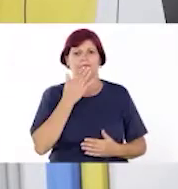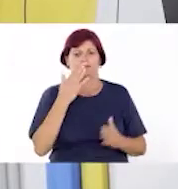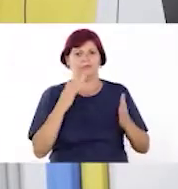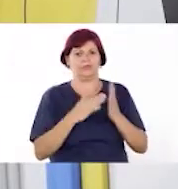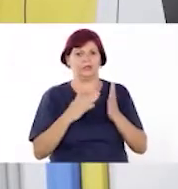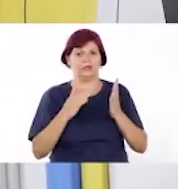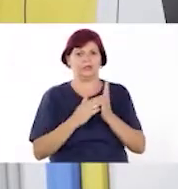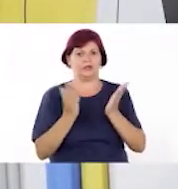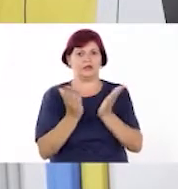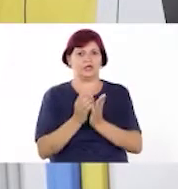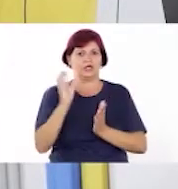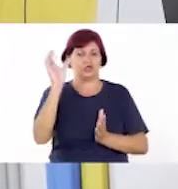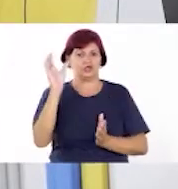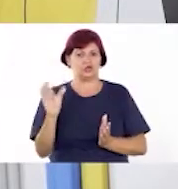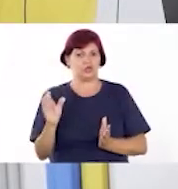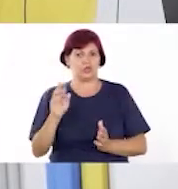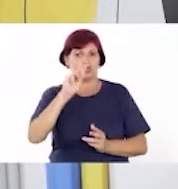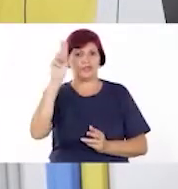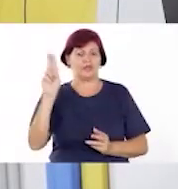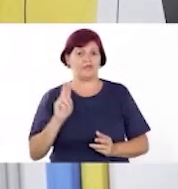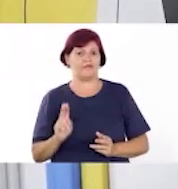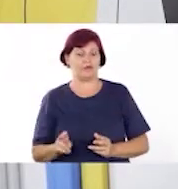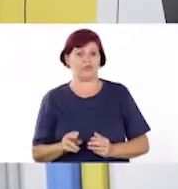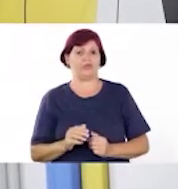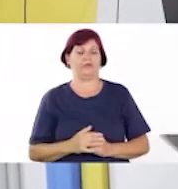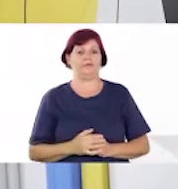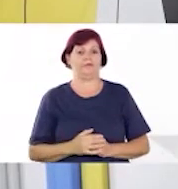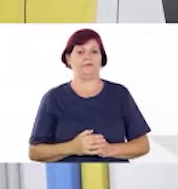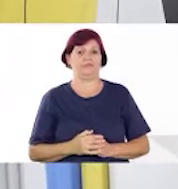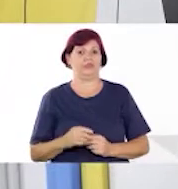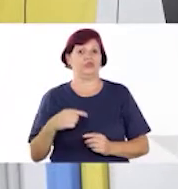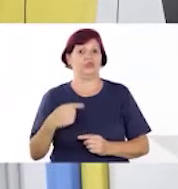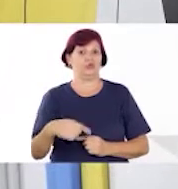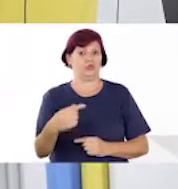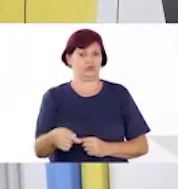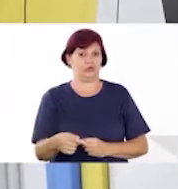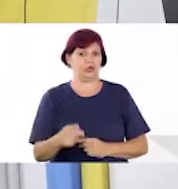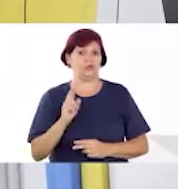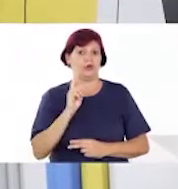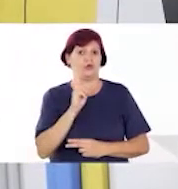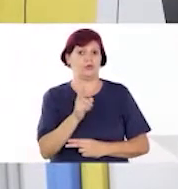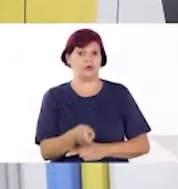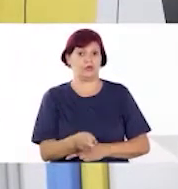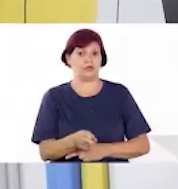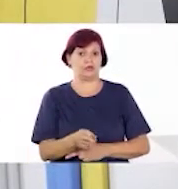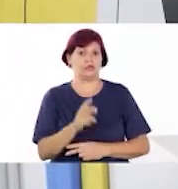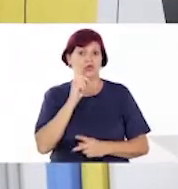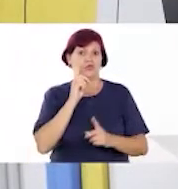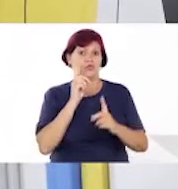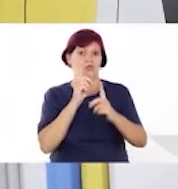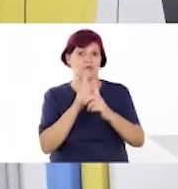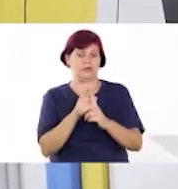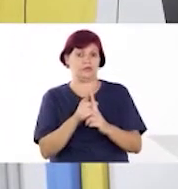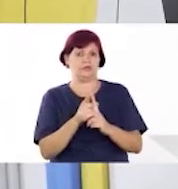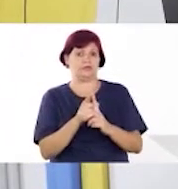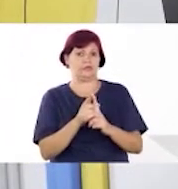Buenas tardes, estudiantes de educación jóvenes adultos. Continuamos con las orientaciones de los